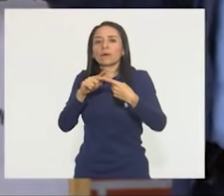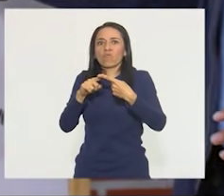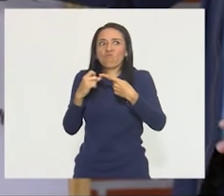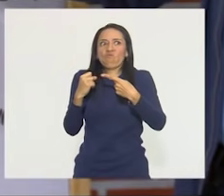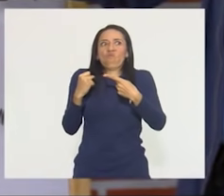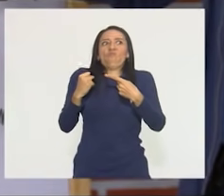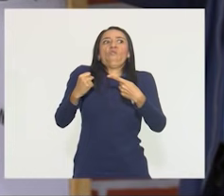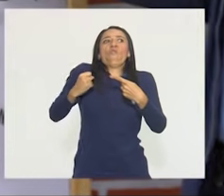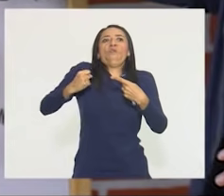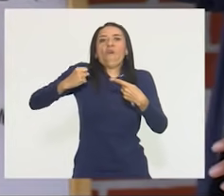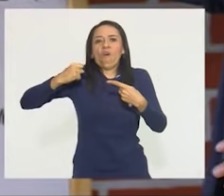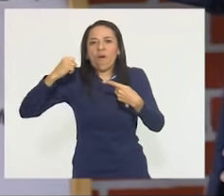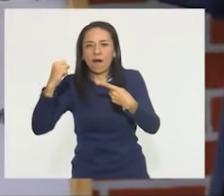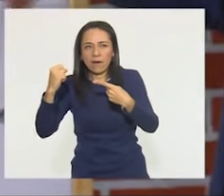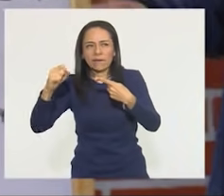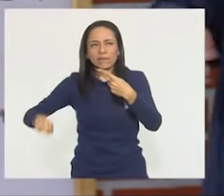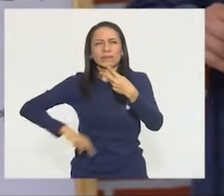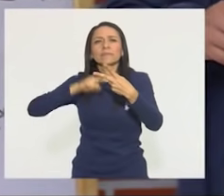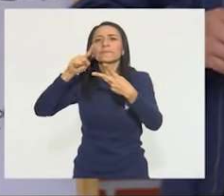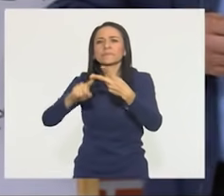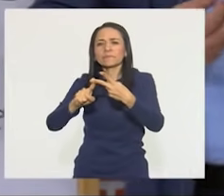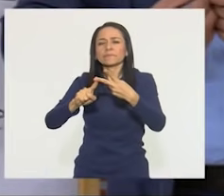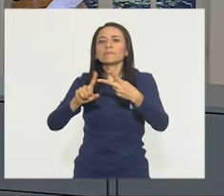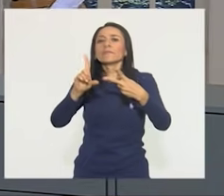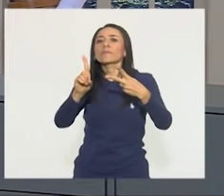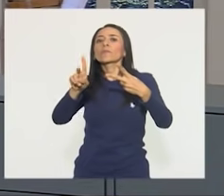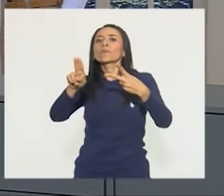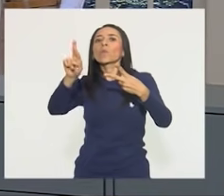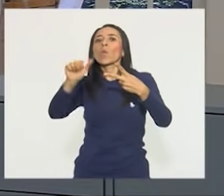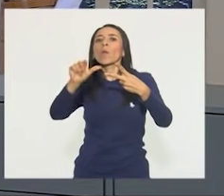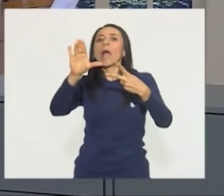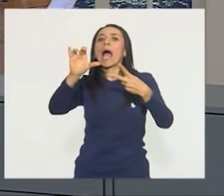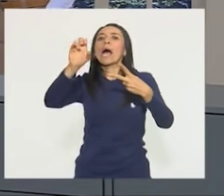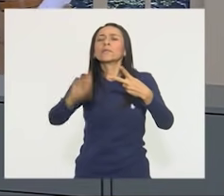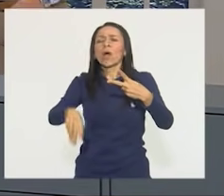Okay. El sonido, dependiendo de su duración, puede ser largo